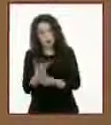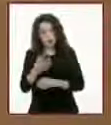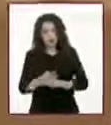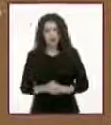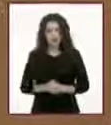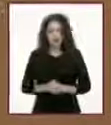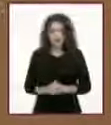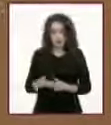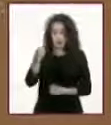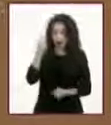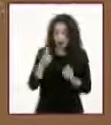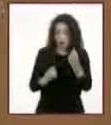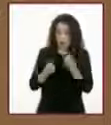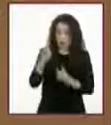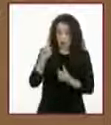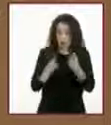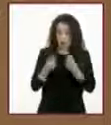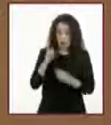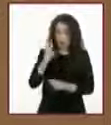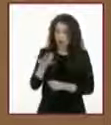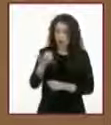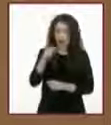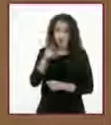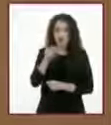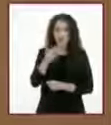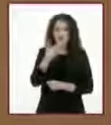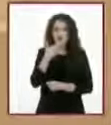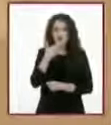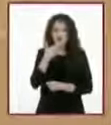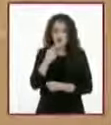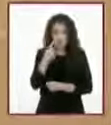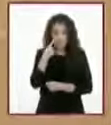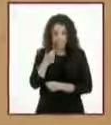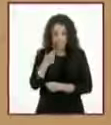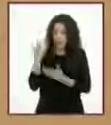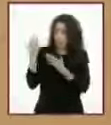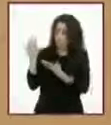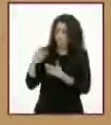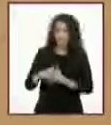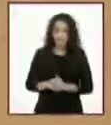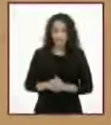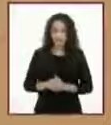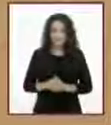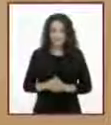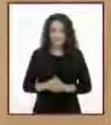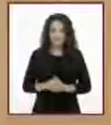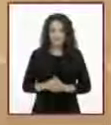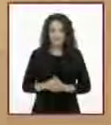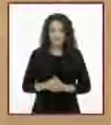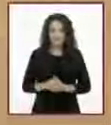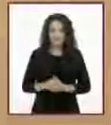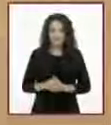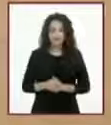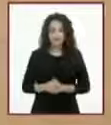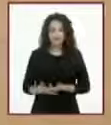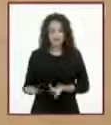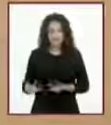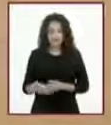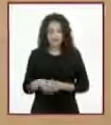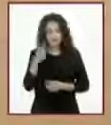Algunas fórmulas de entrada que ya no se utilizan son las siguientes: notable señora, amable